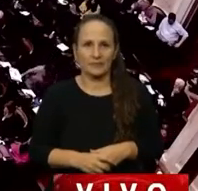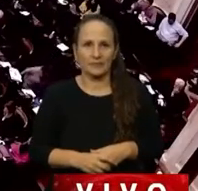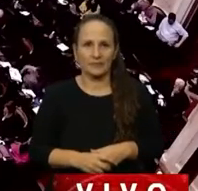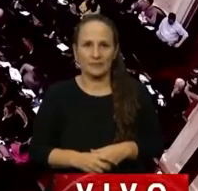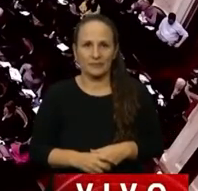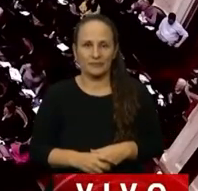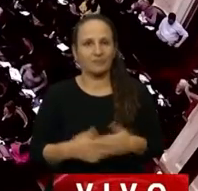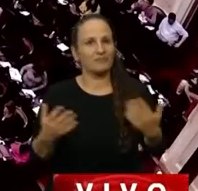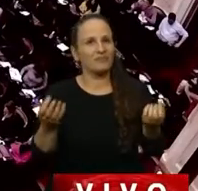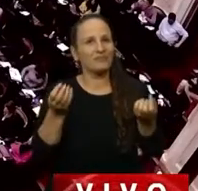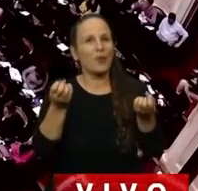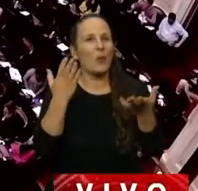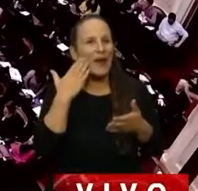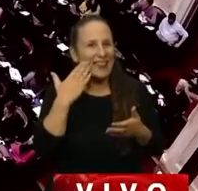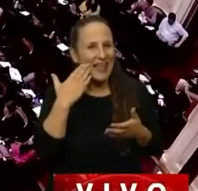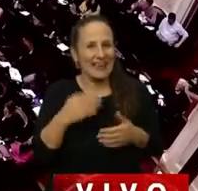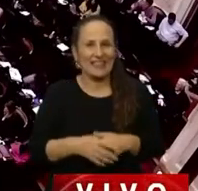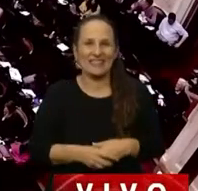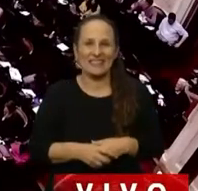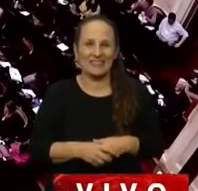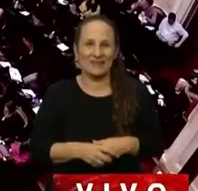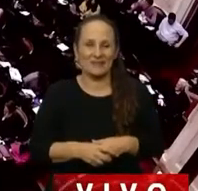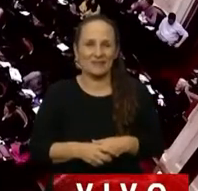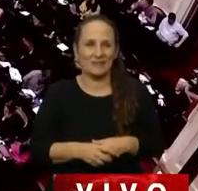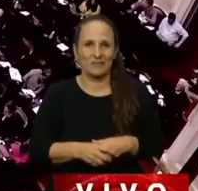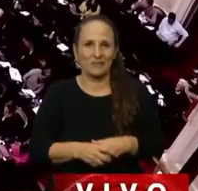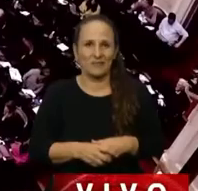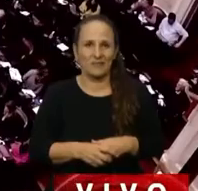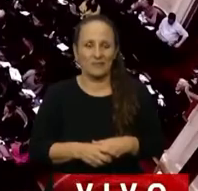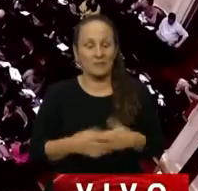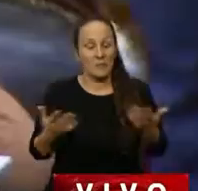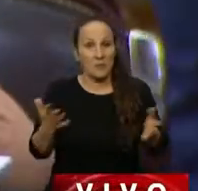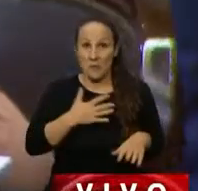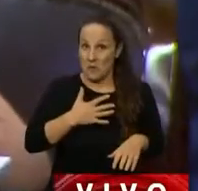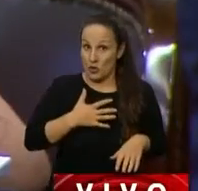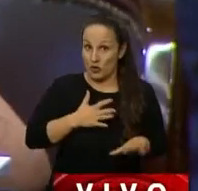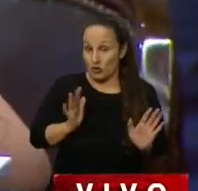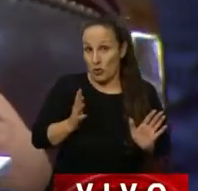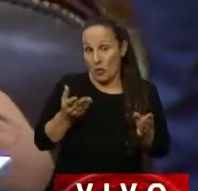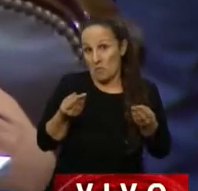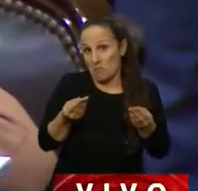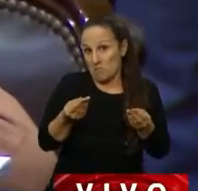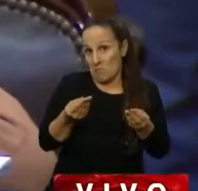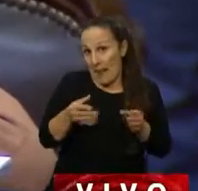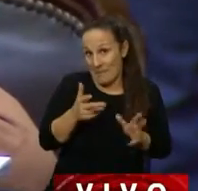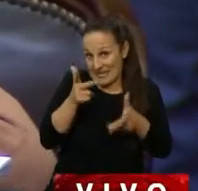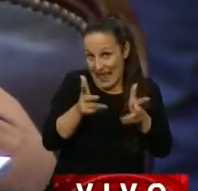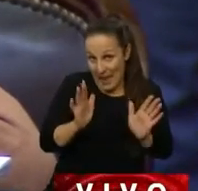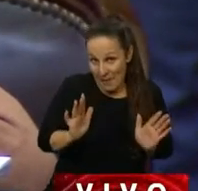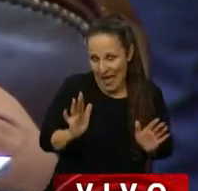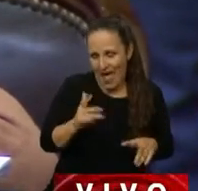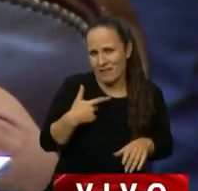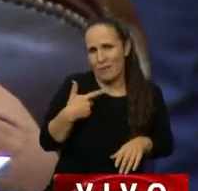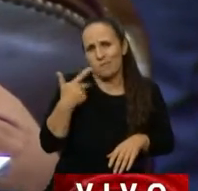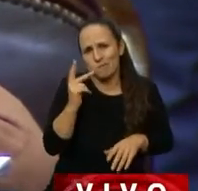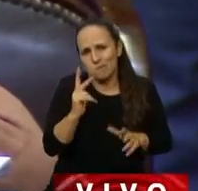Buenas tardes, señor presidente. Bueno, en principio creo que se han dicho muchas